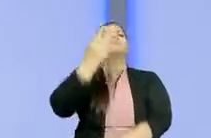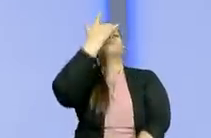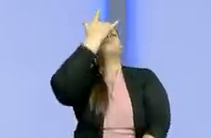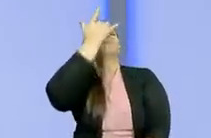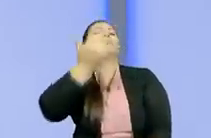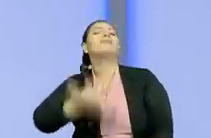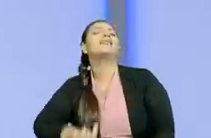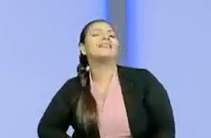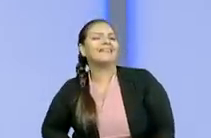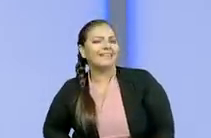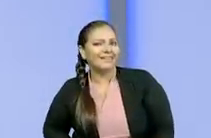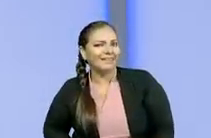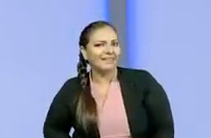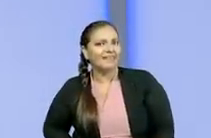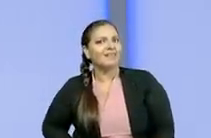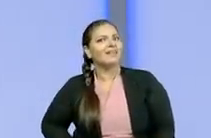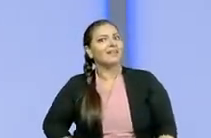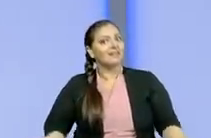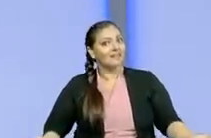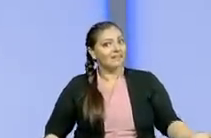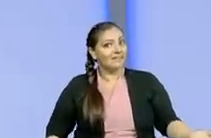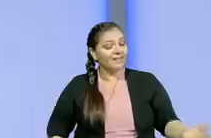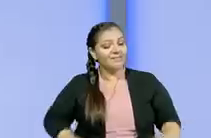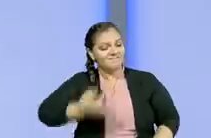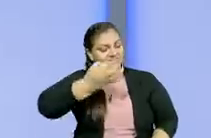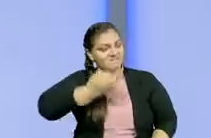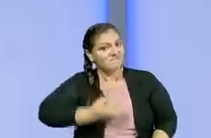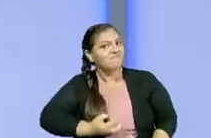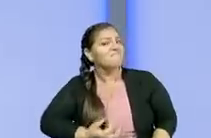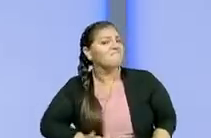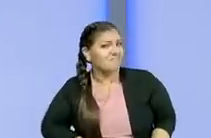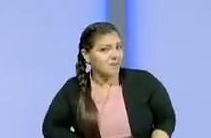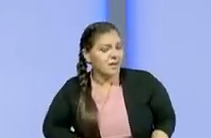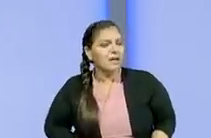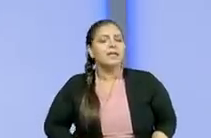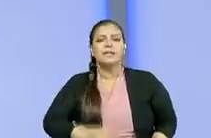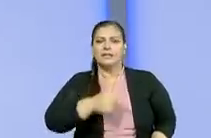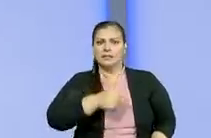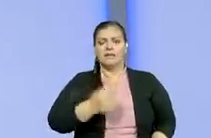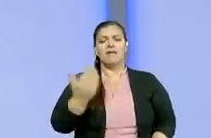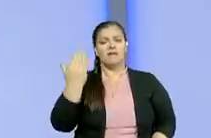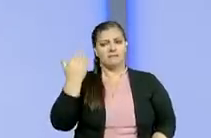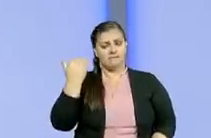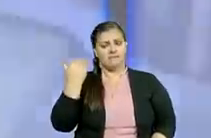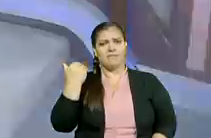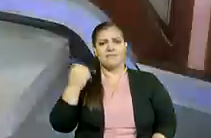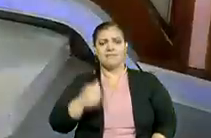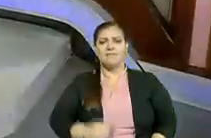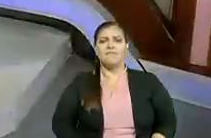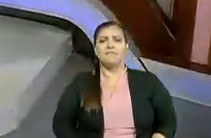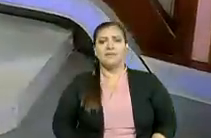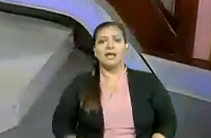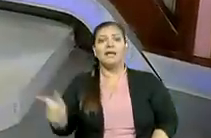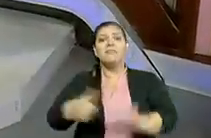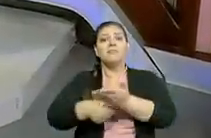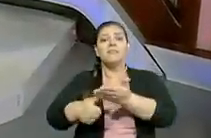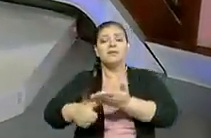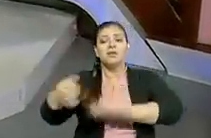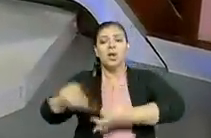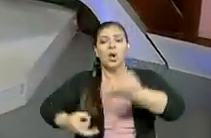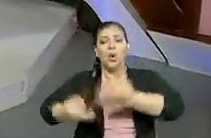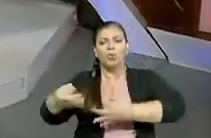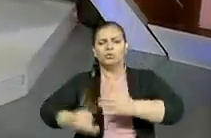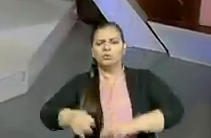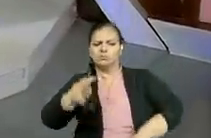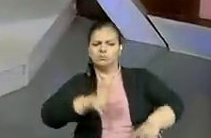que una persona que es asambleísta visite un testigo protegido, y ya hay varios antecedentes en el file del Ministerio de Justicia de cómo fue el ingreso.